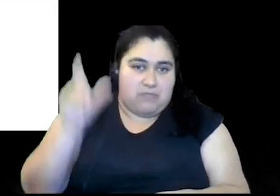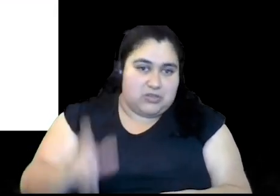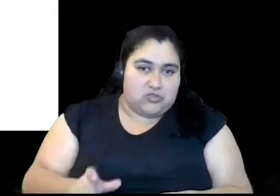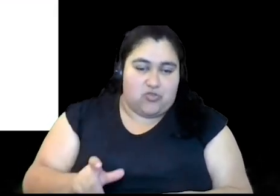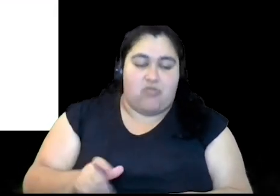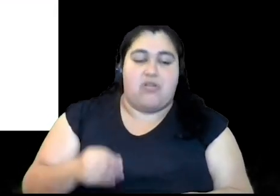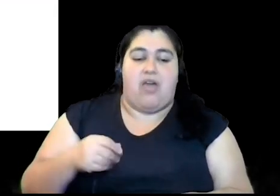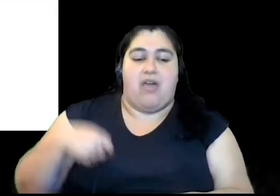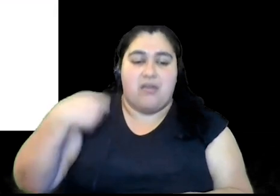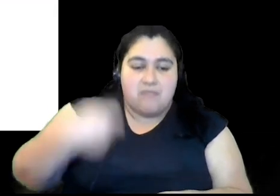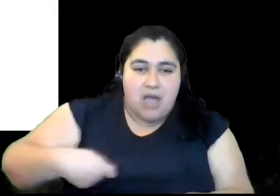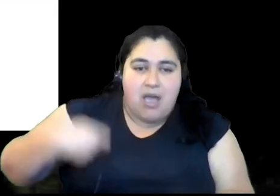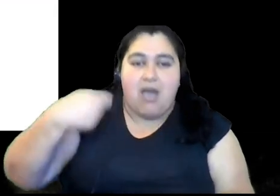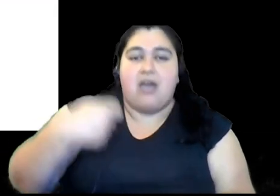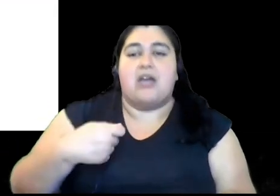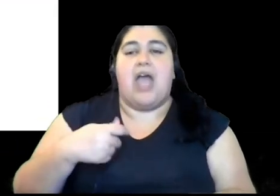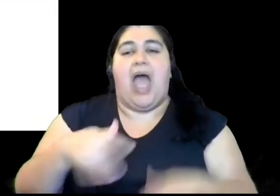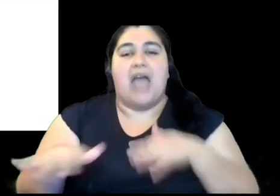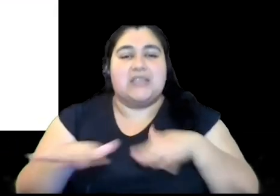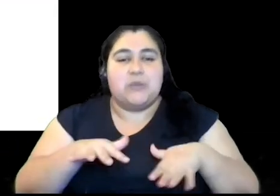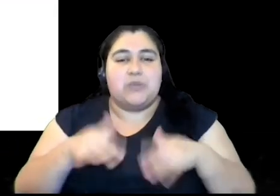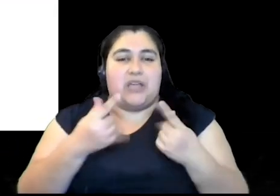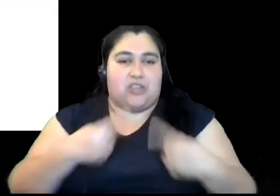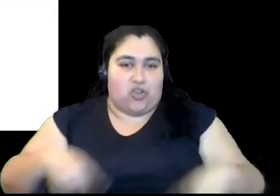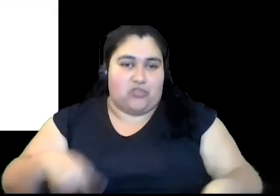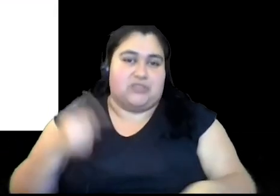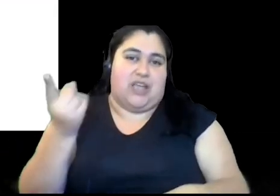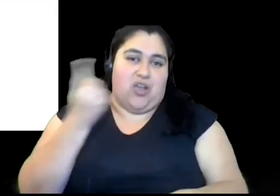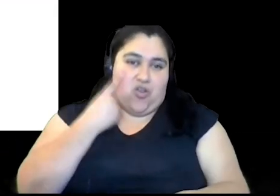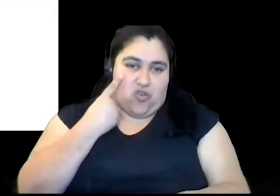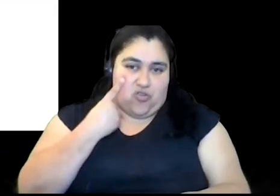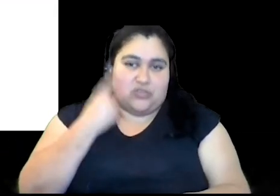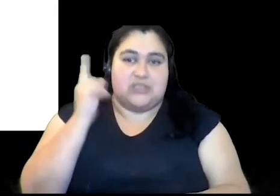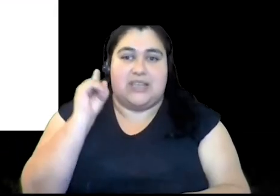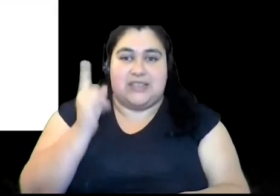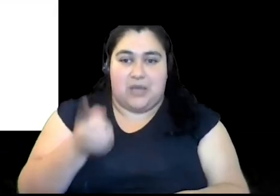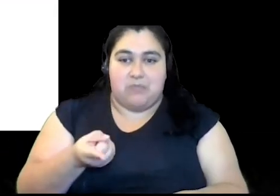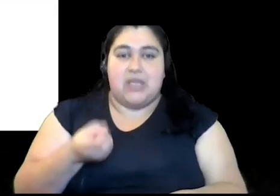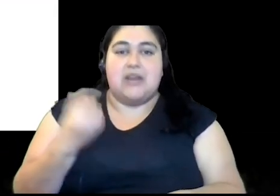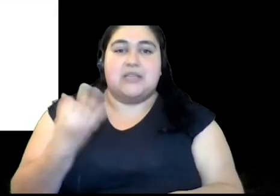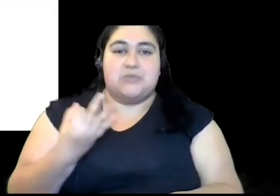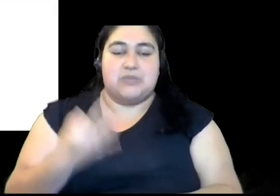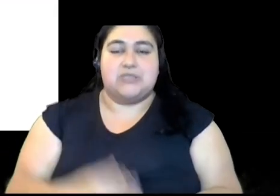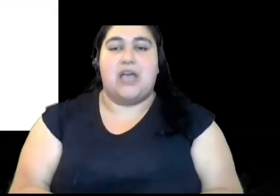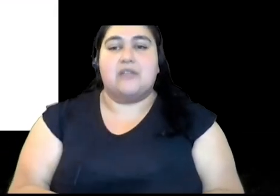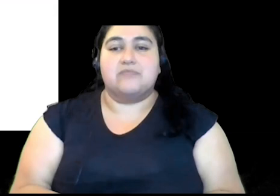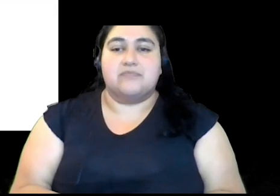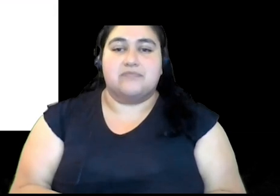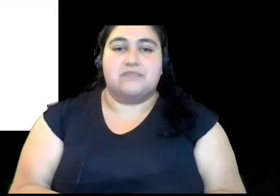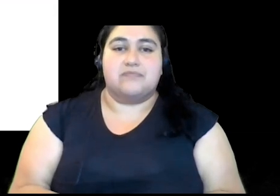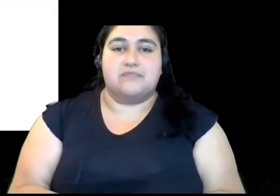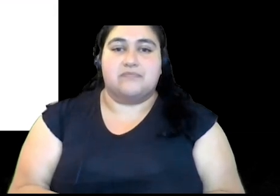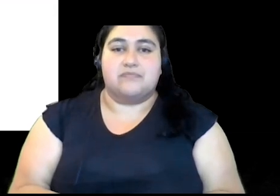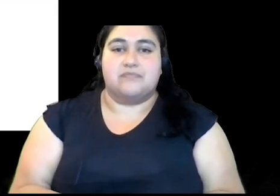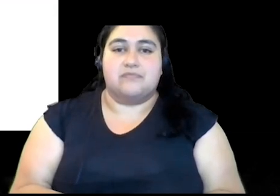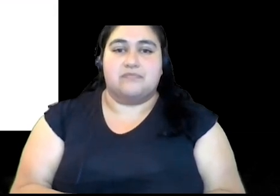contribuyente, conozco las actividades que desarrolla, al menos la que me está exteriorizando,